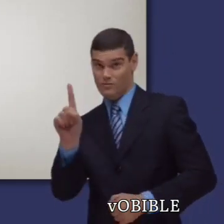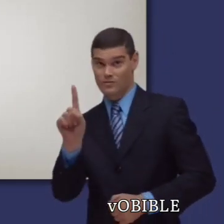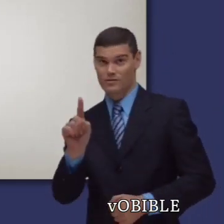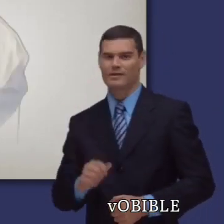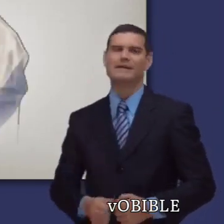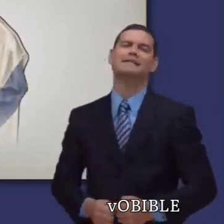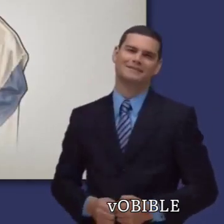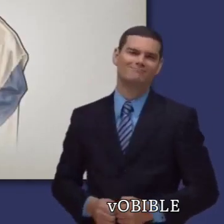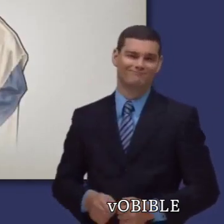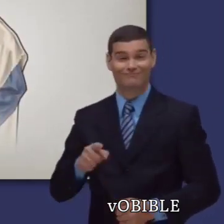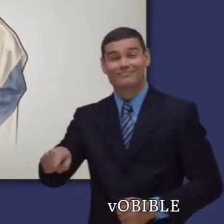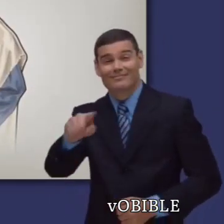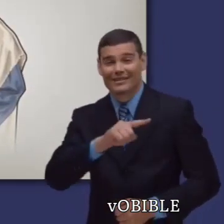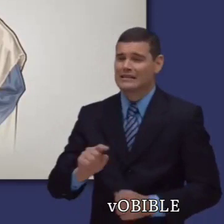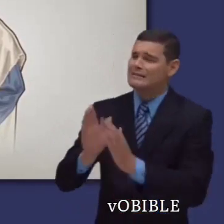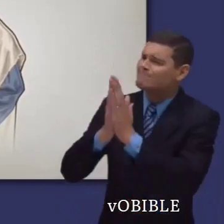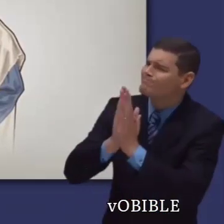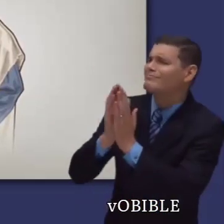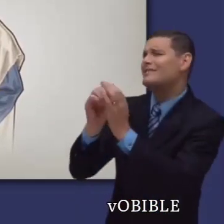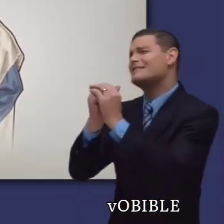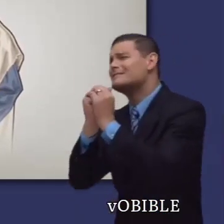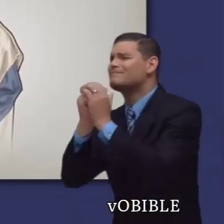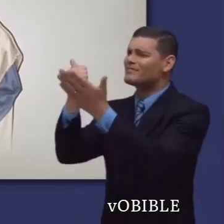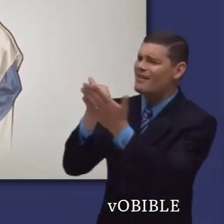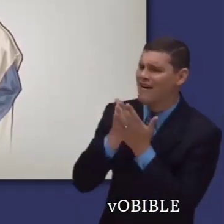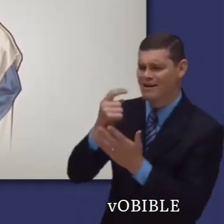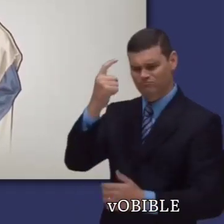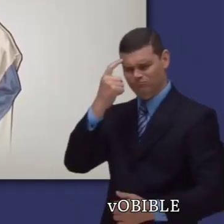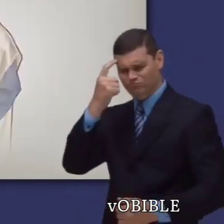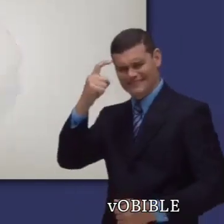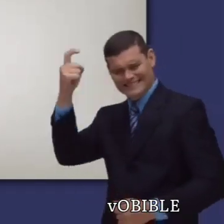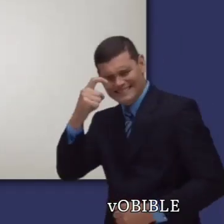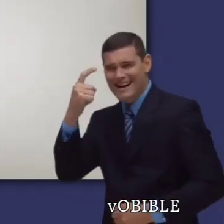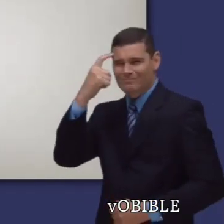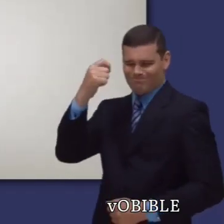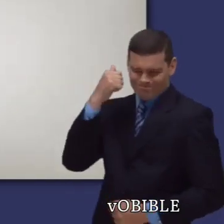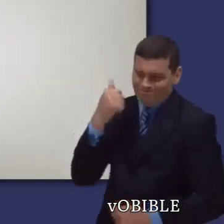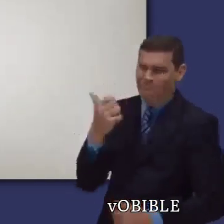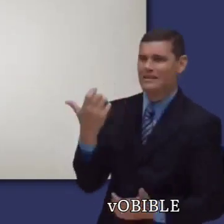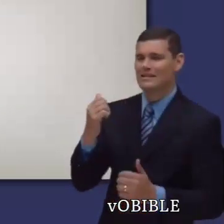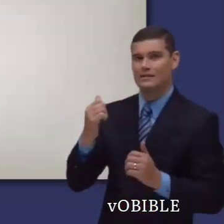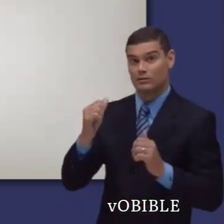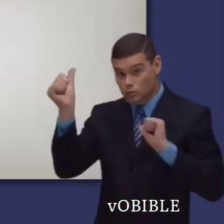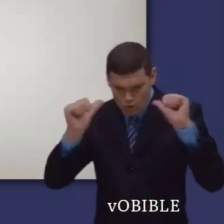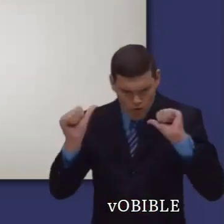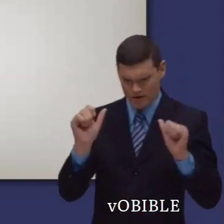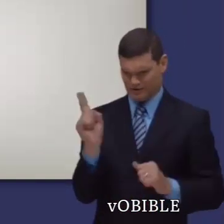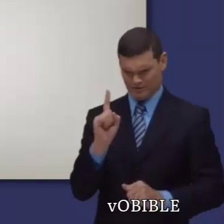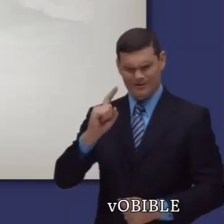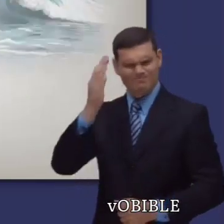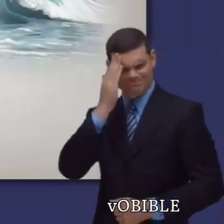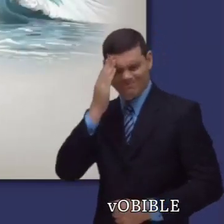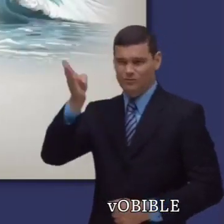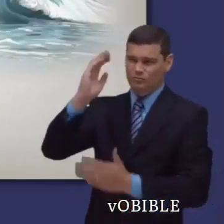nos recuerda que debemos pedirle a Dios sabiduría constantemente y que debemos hacerlo con fe. También nos recuerda que el que